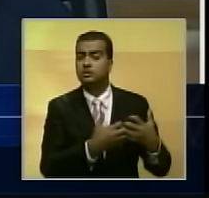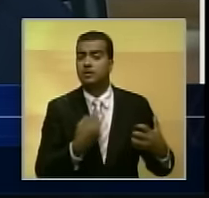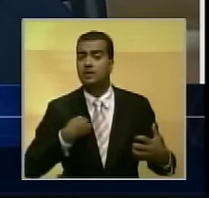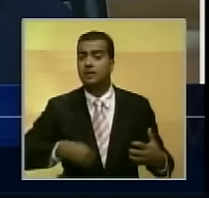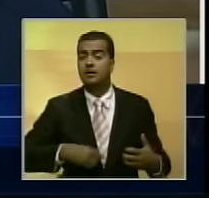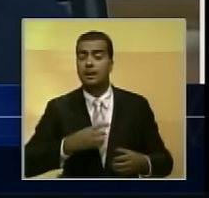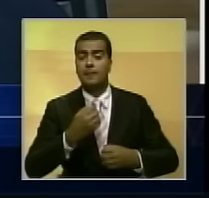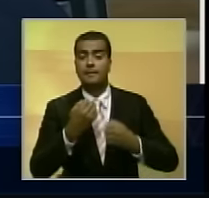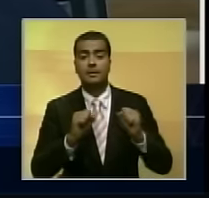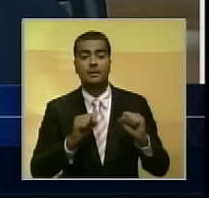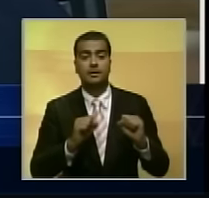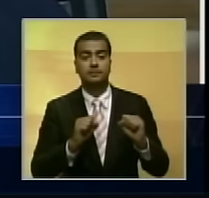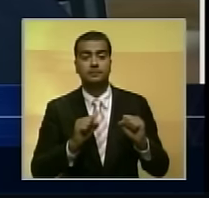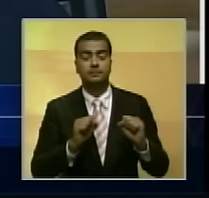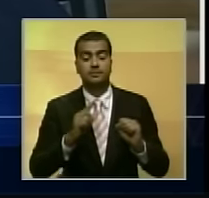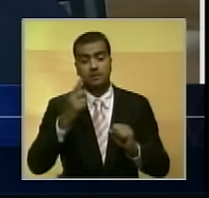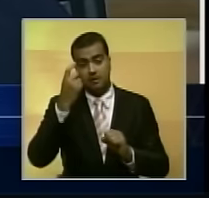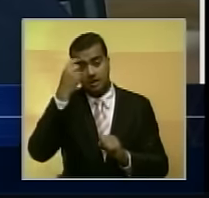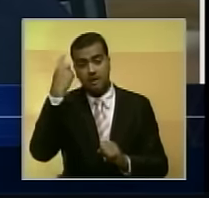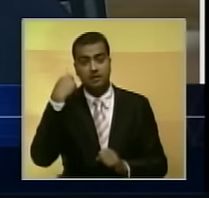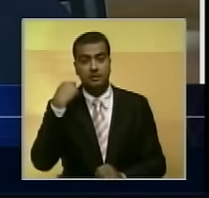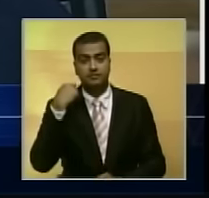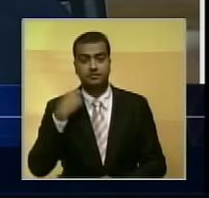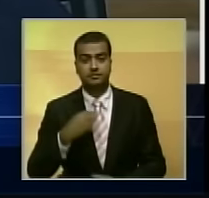tenían preparado para el día de ayer,